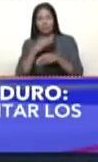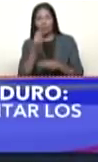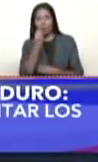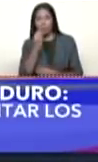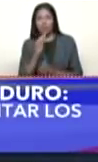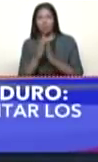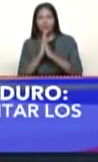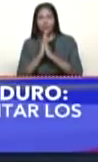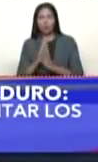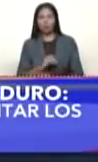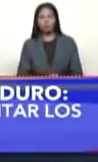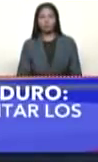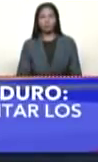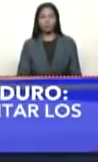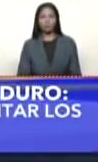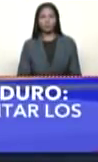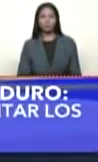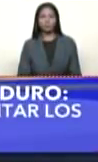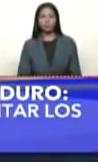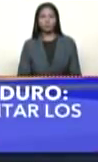Alimentación.